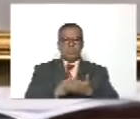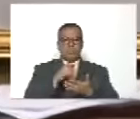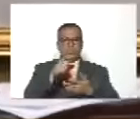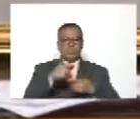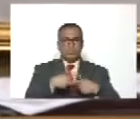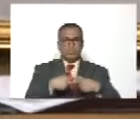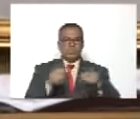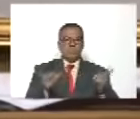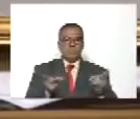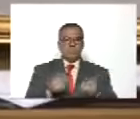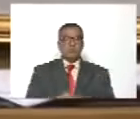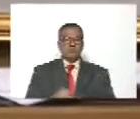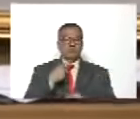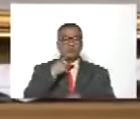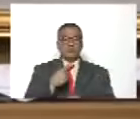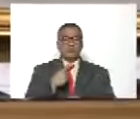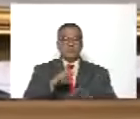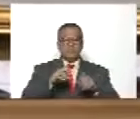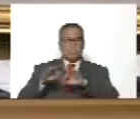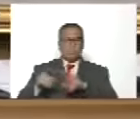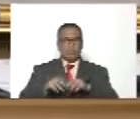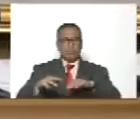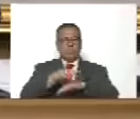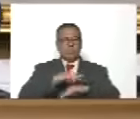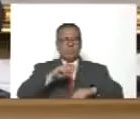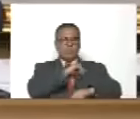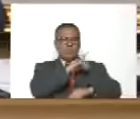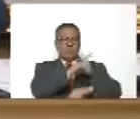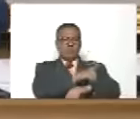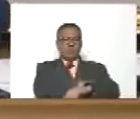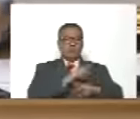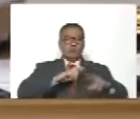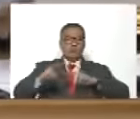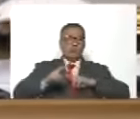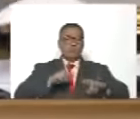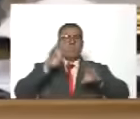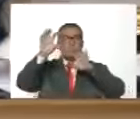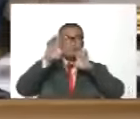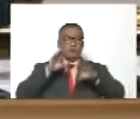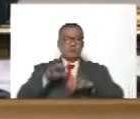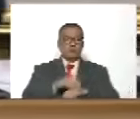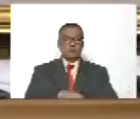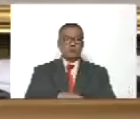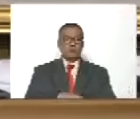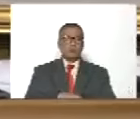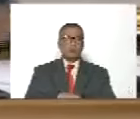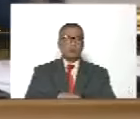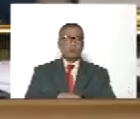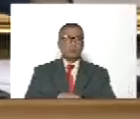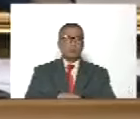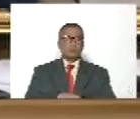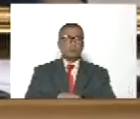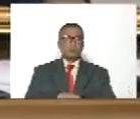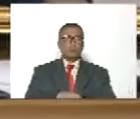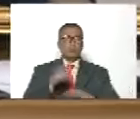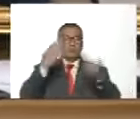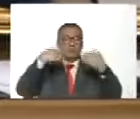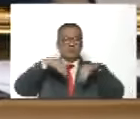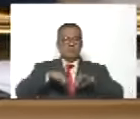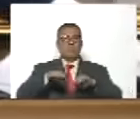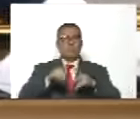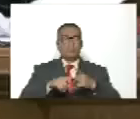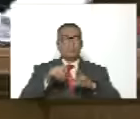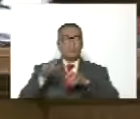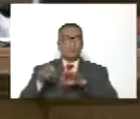su publicación, se notifica por Secretaría del Ministerio del Poder Popular para Relaciones Exteriores. Siguiente punto,